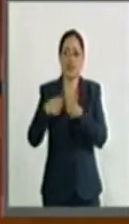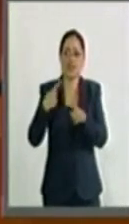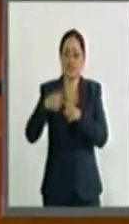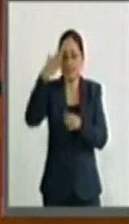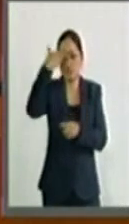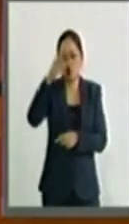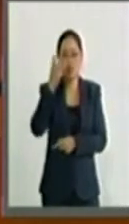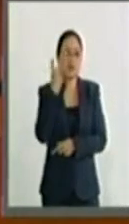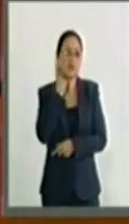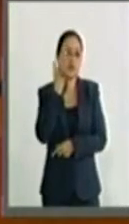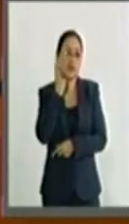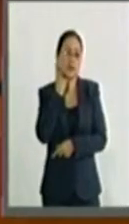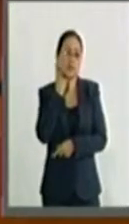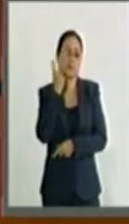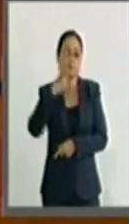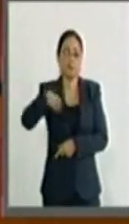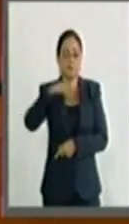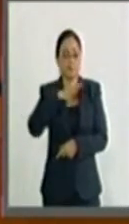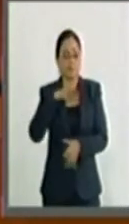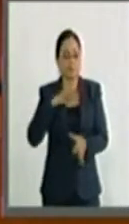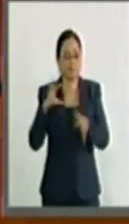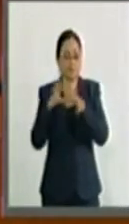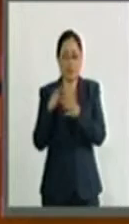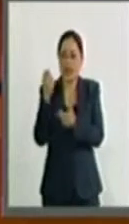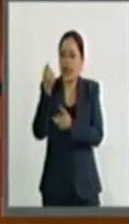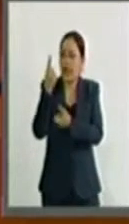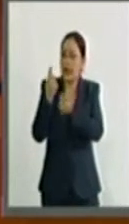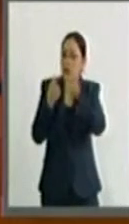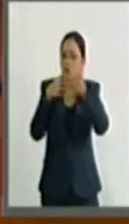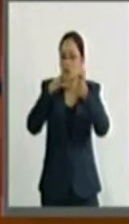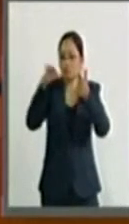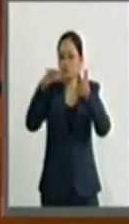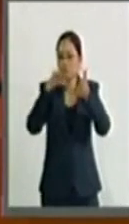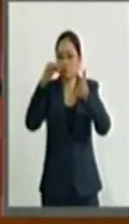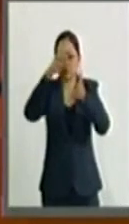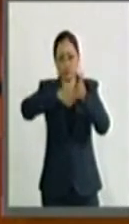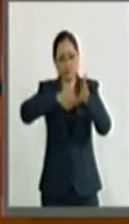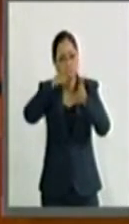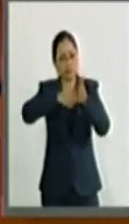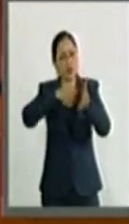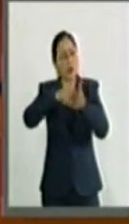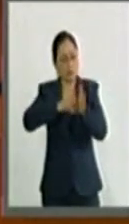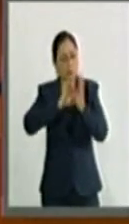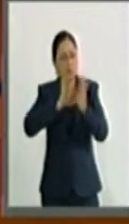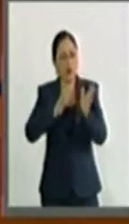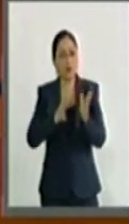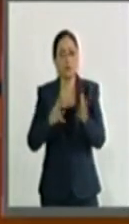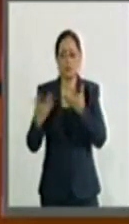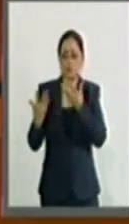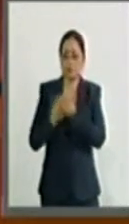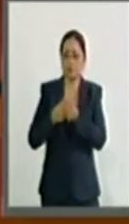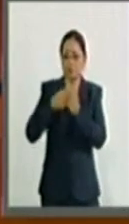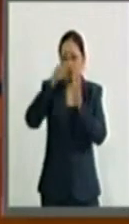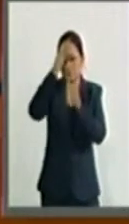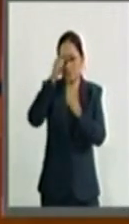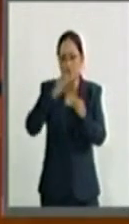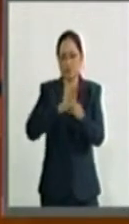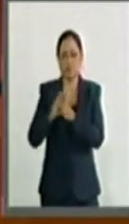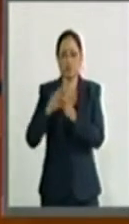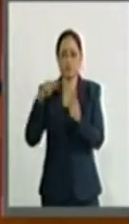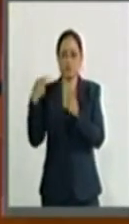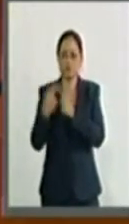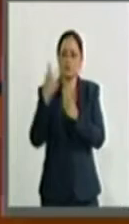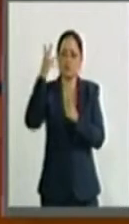diputados al actualizar algunas de las variables, y esto en concordancia con las